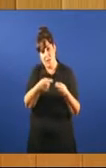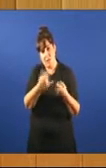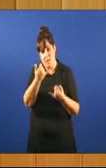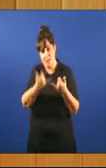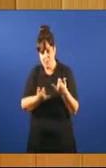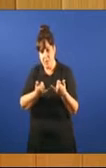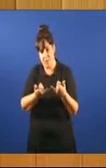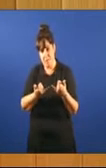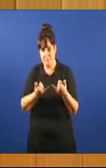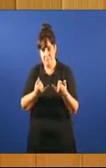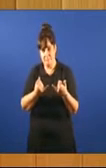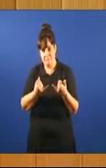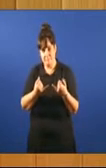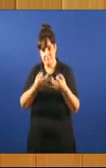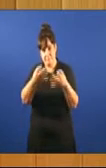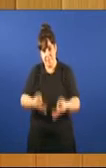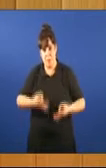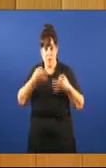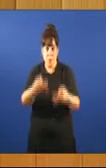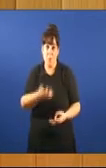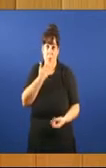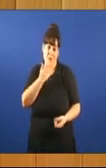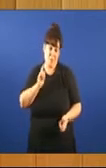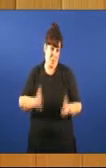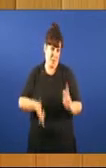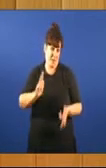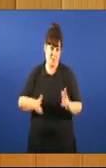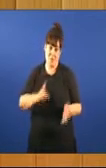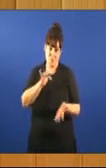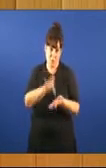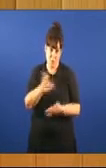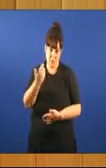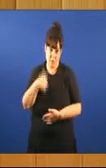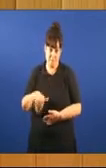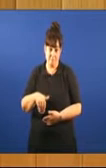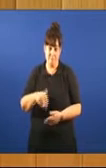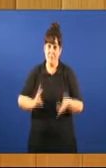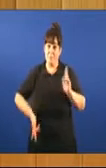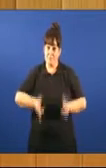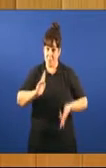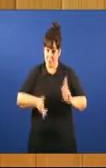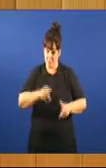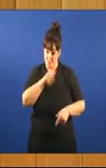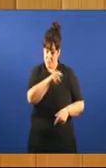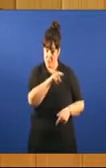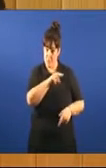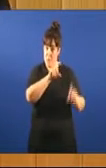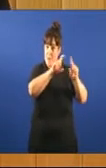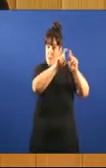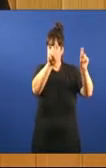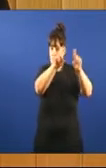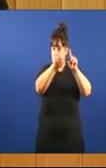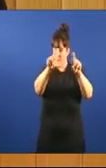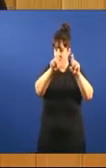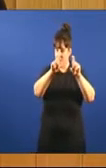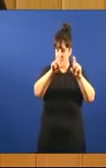tributos como xa acontece en Euskal Herria. En Euskal Herria, todas as empresas devengan o